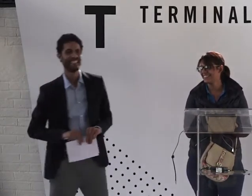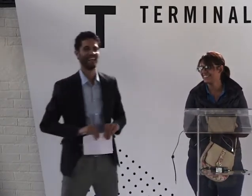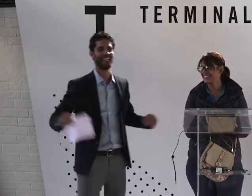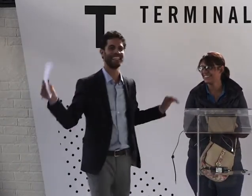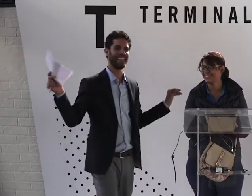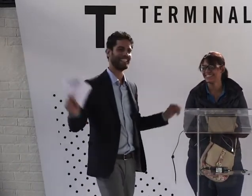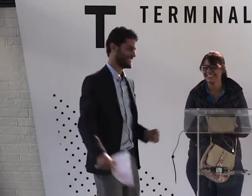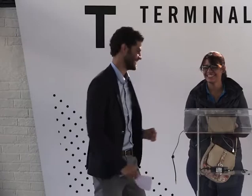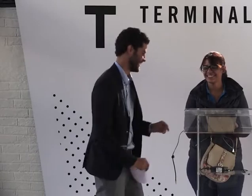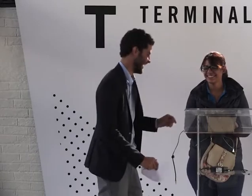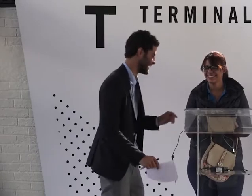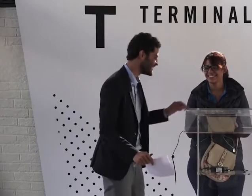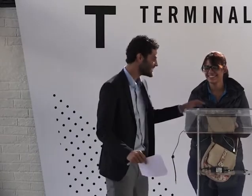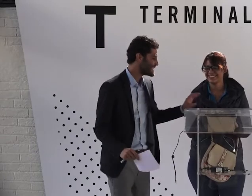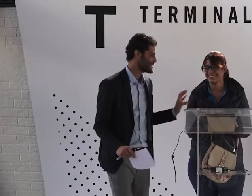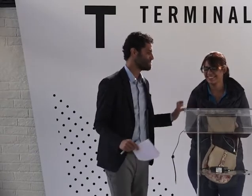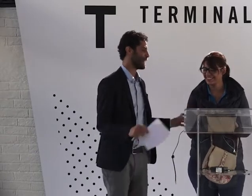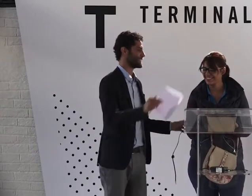Ok.